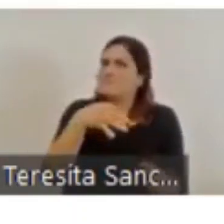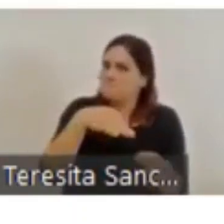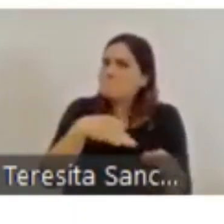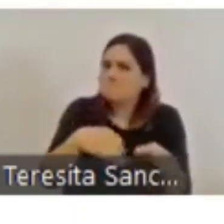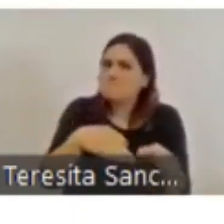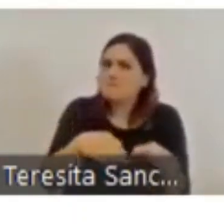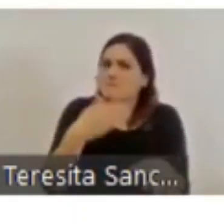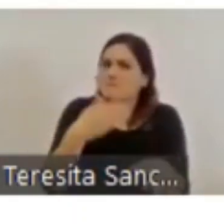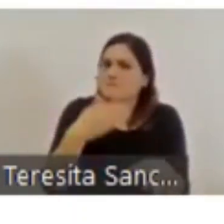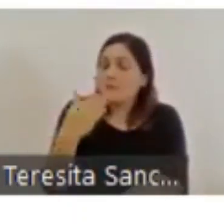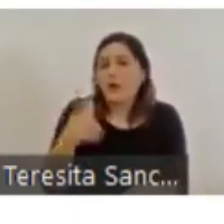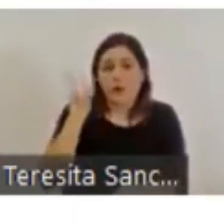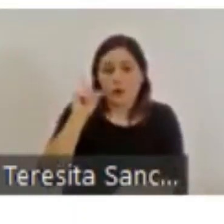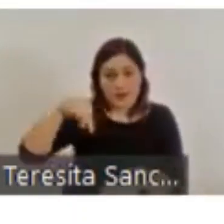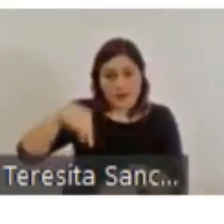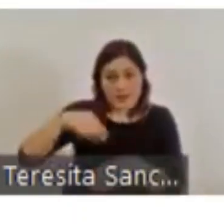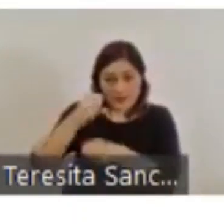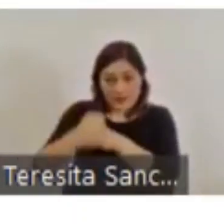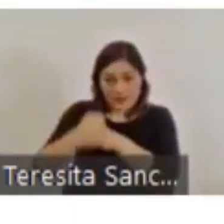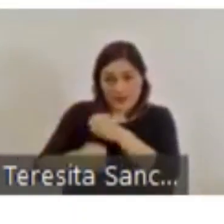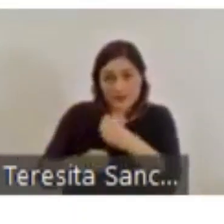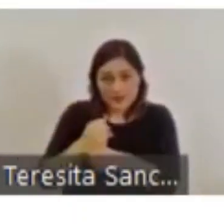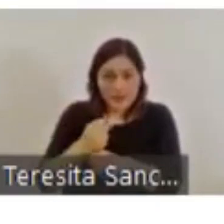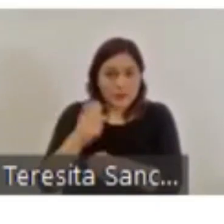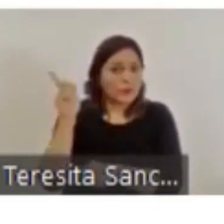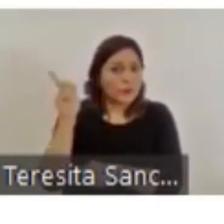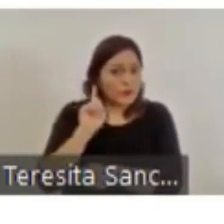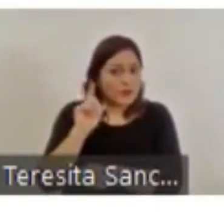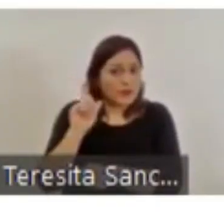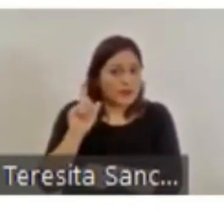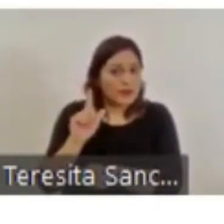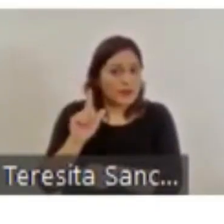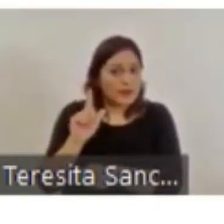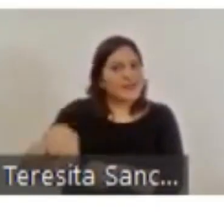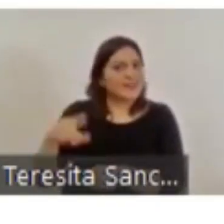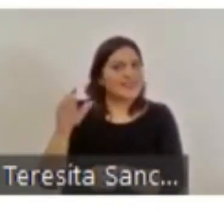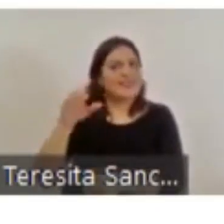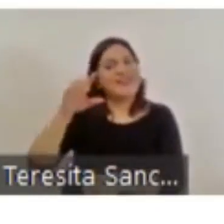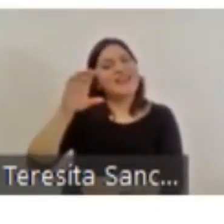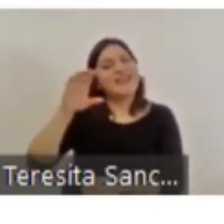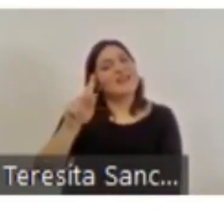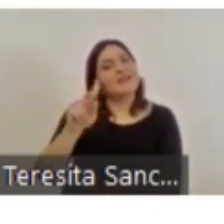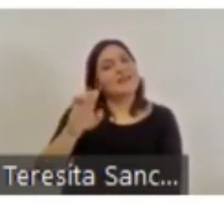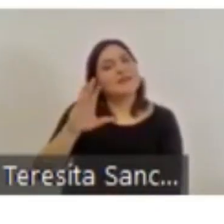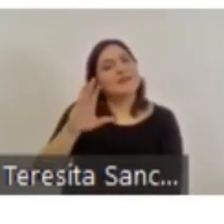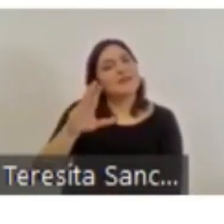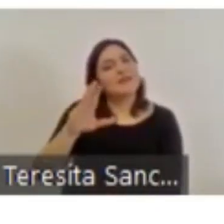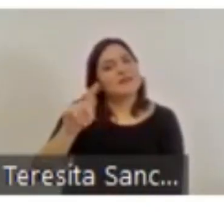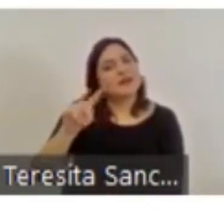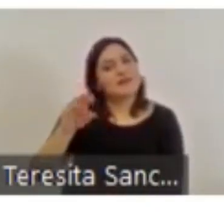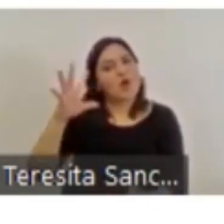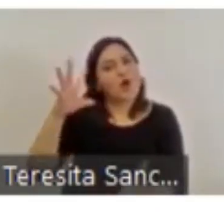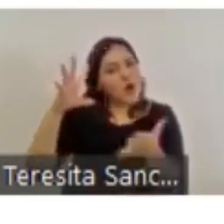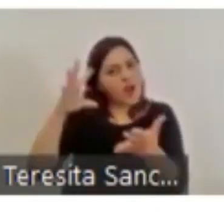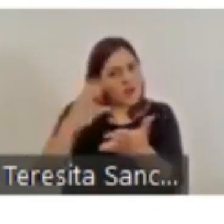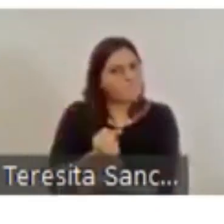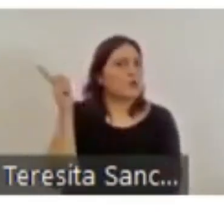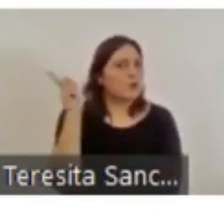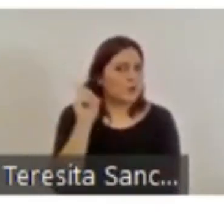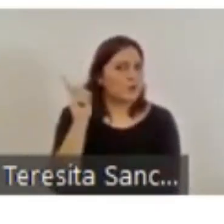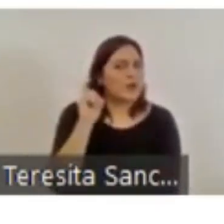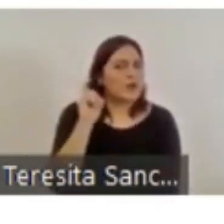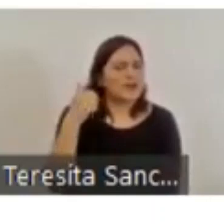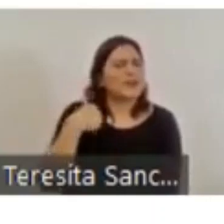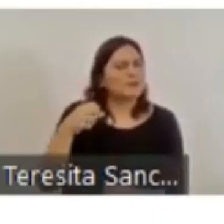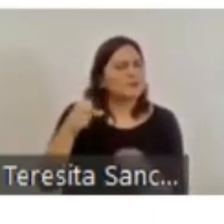año el ganador sea, por supuesto, Epicentro Radio, ¿no? Y yo estoy seguro que sí lo vamos